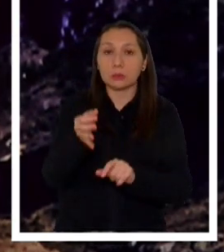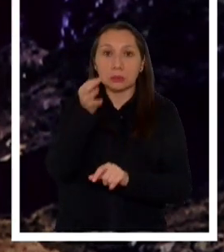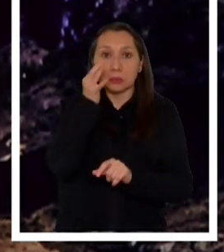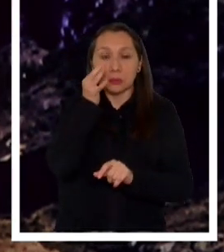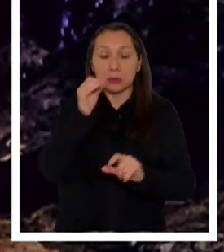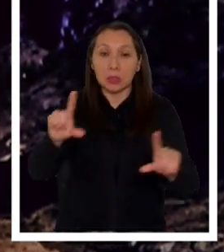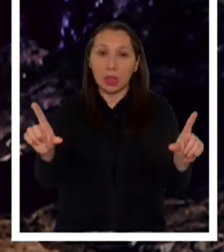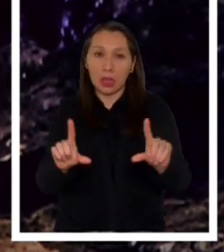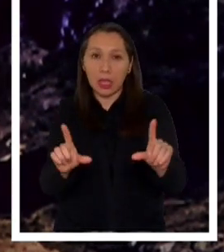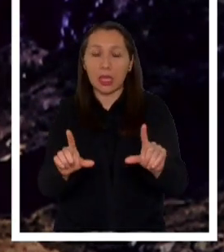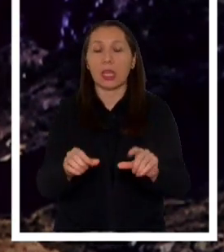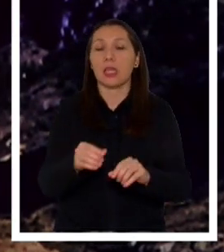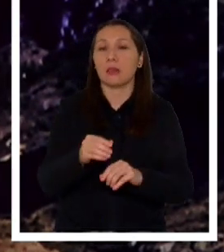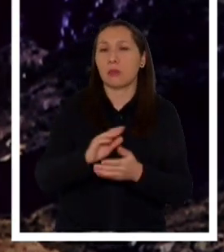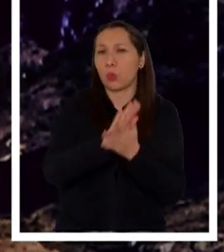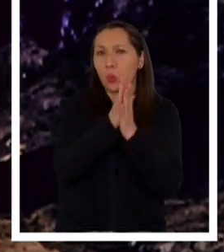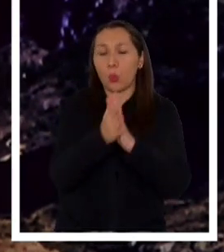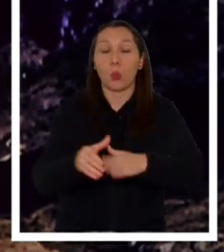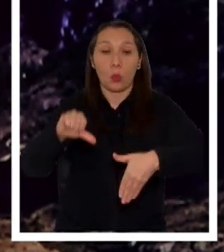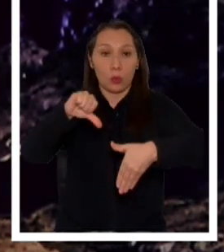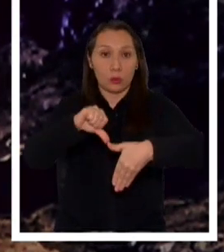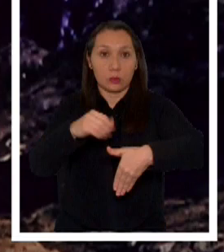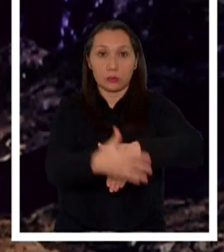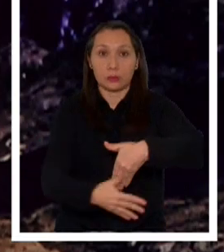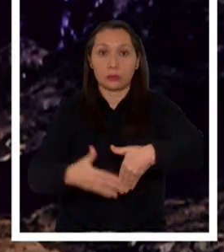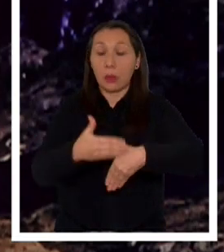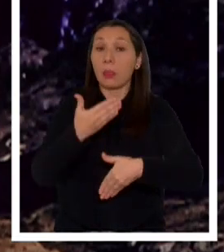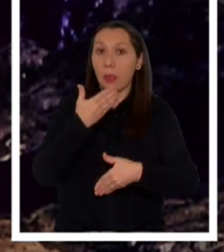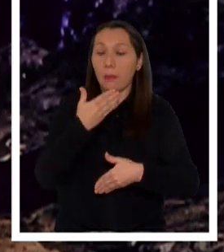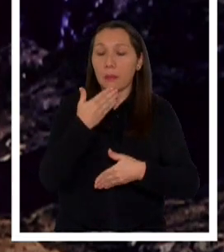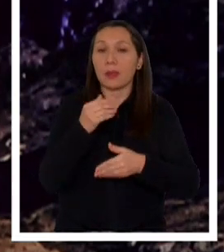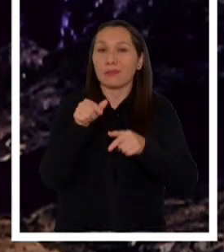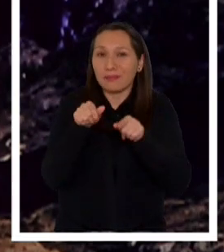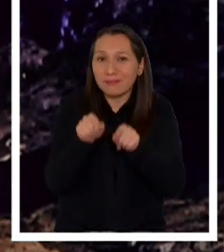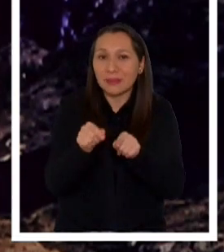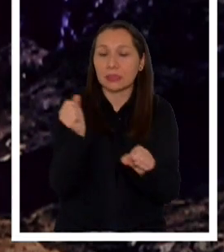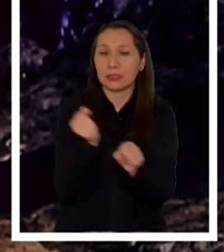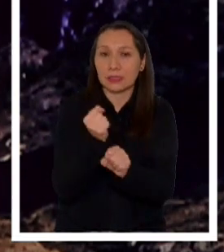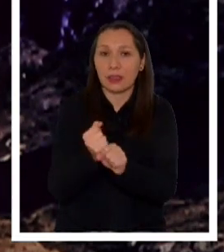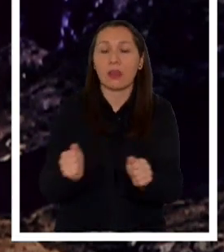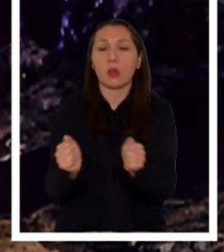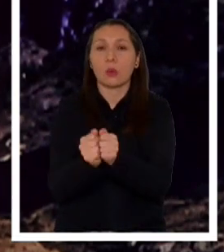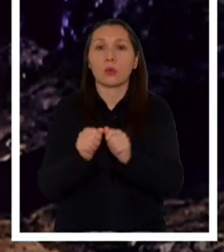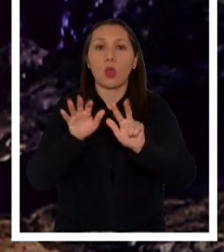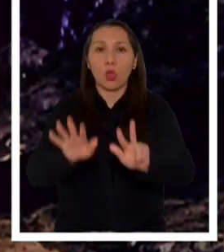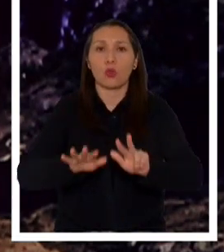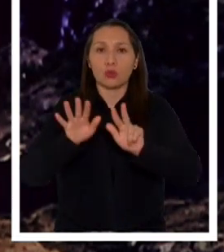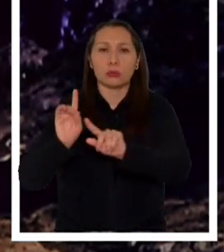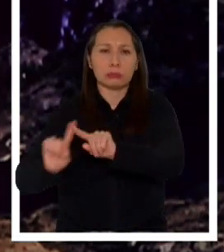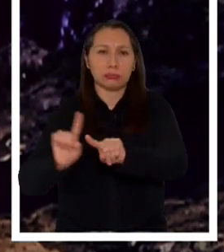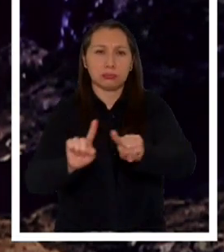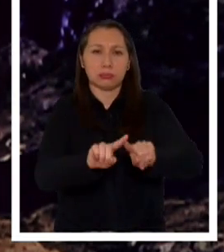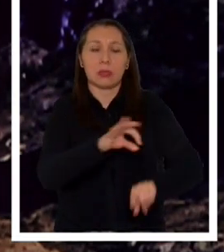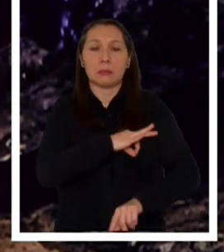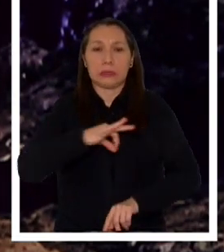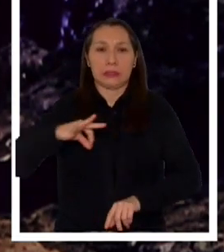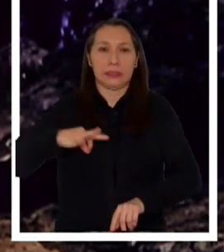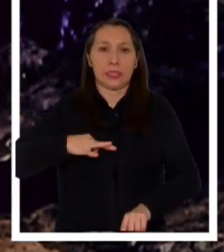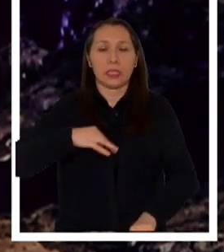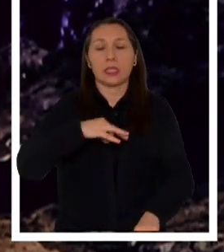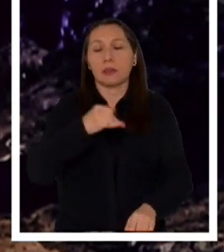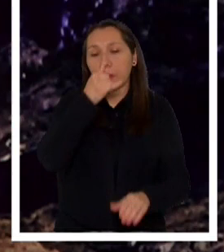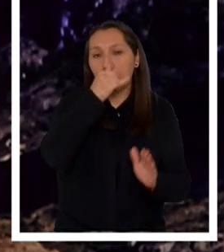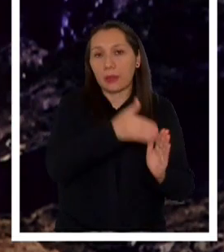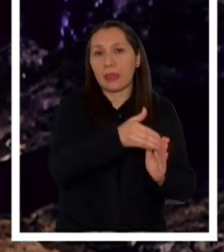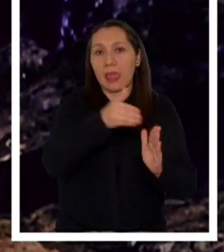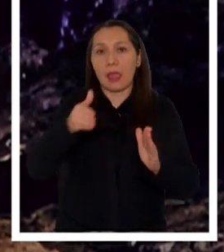por vía televisiva en todo el continente y para eso Hemos trabajado con dieciocho ministerios a lo largo del